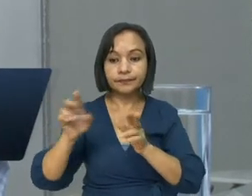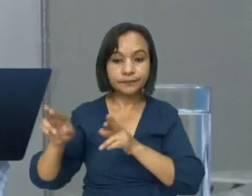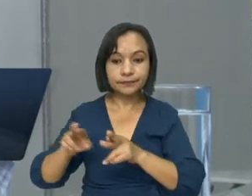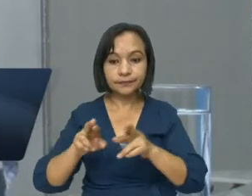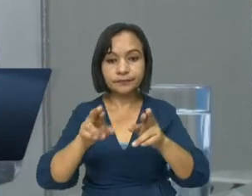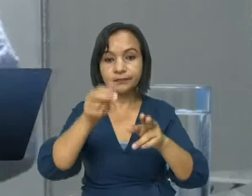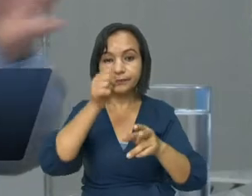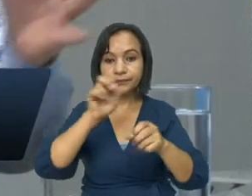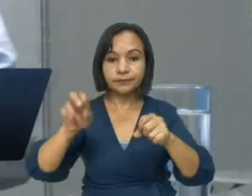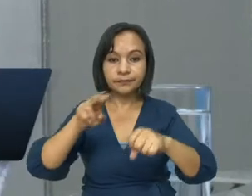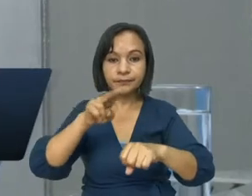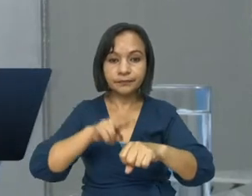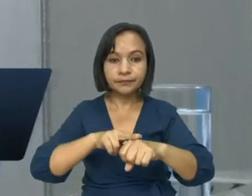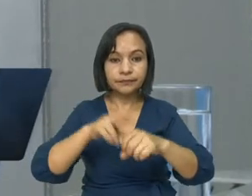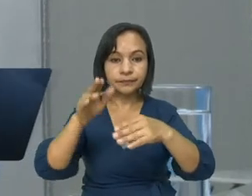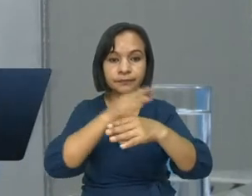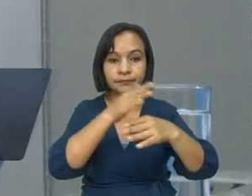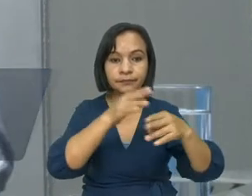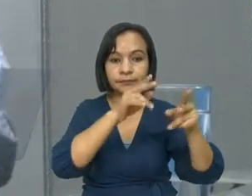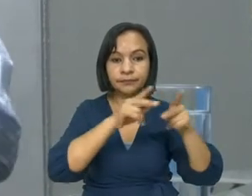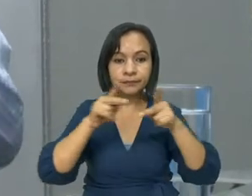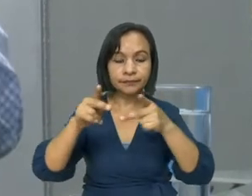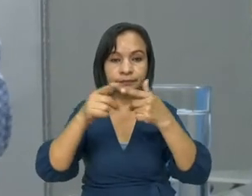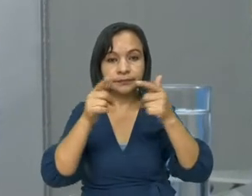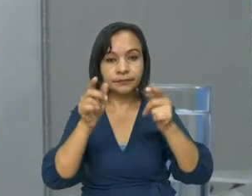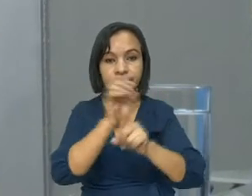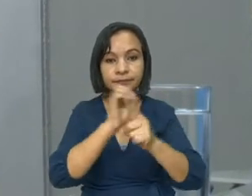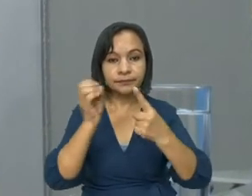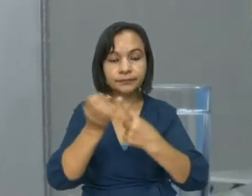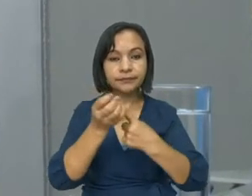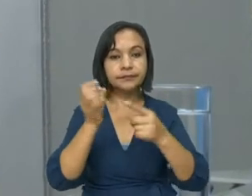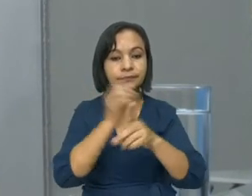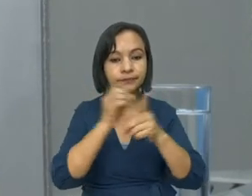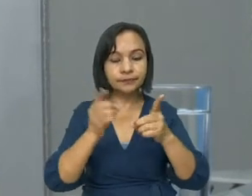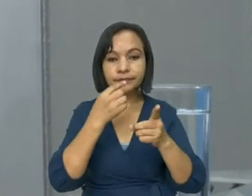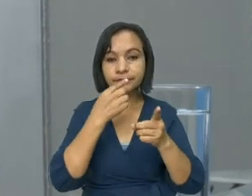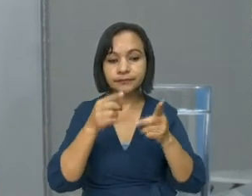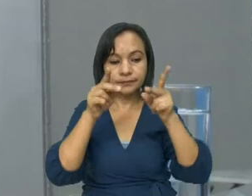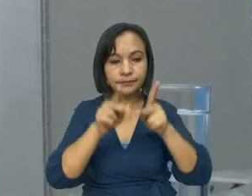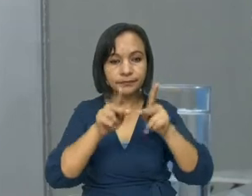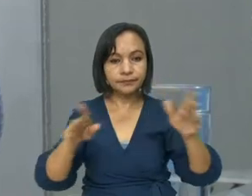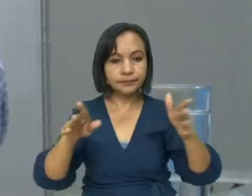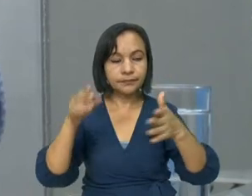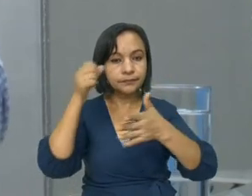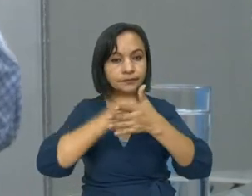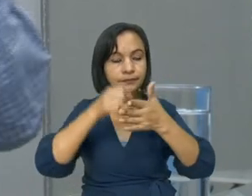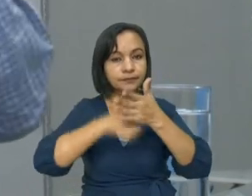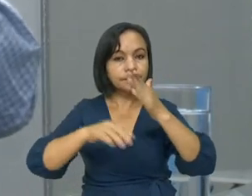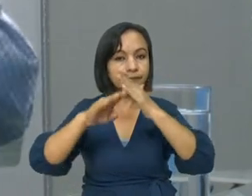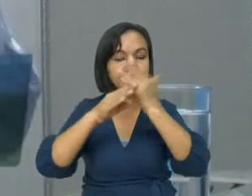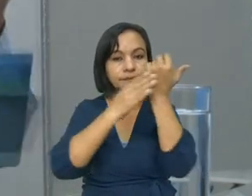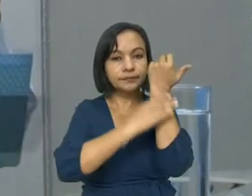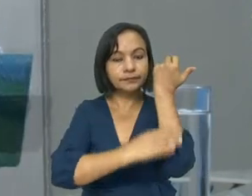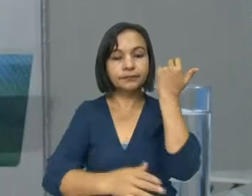nacional, están varios actores, y ahí nosotros tenemos que derivar de ese plan nacional de lucha contra la